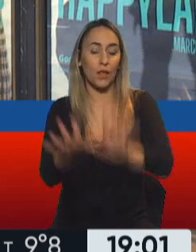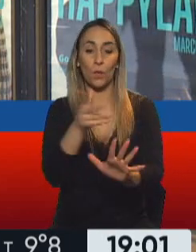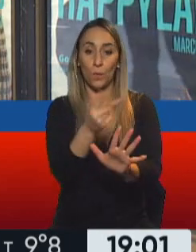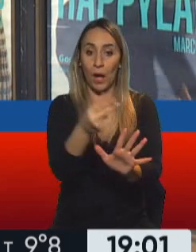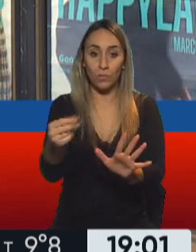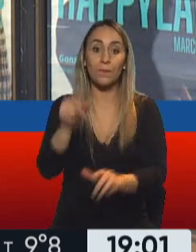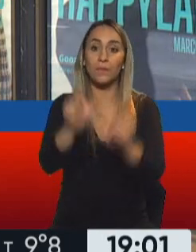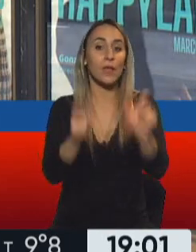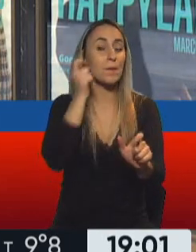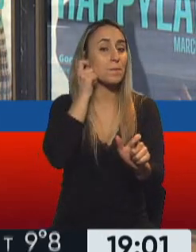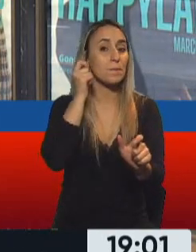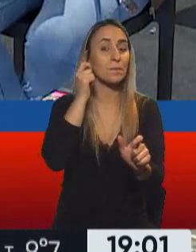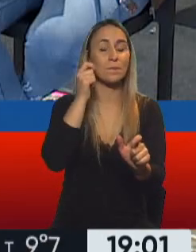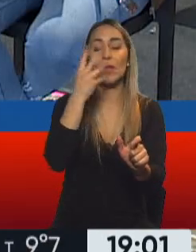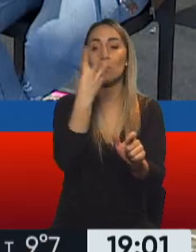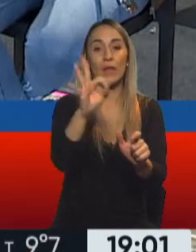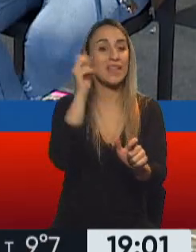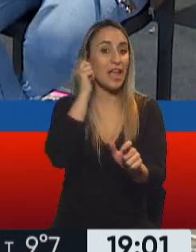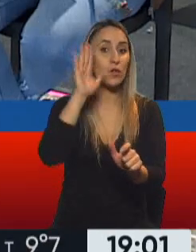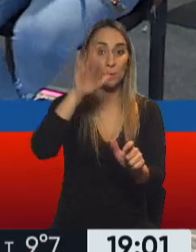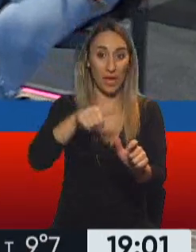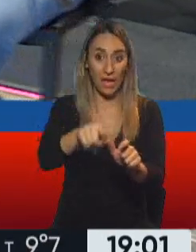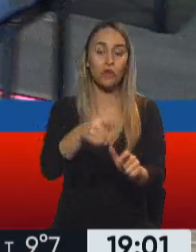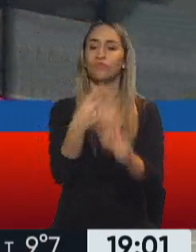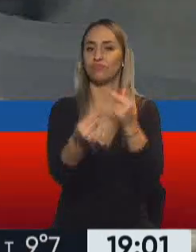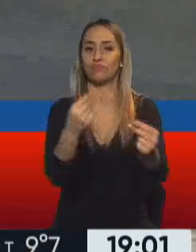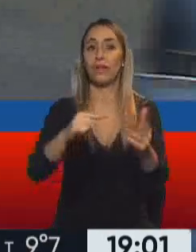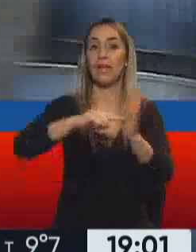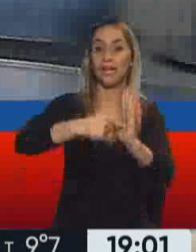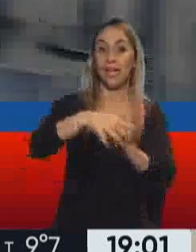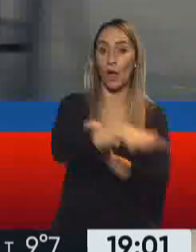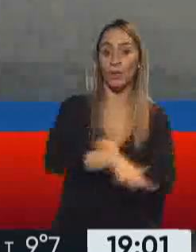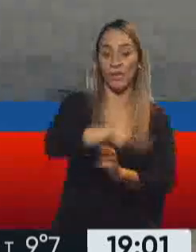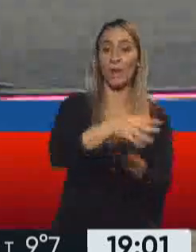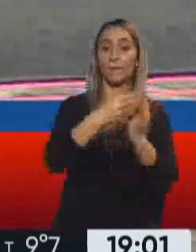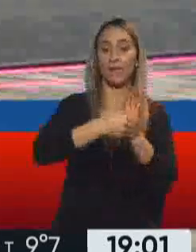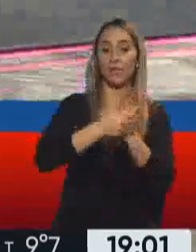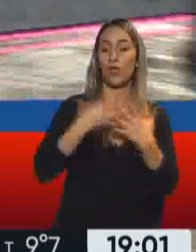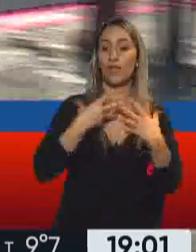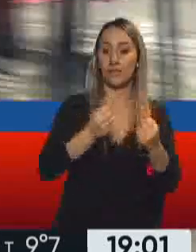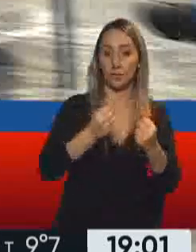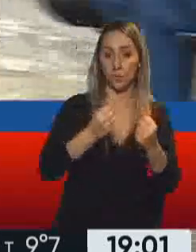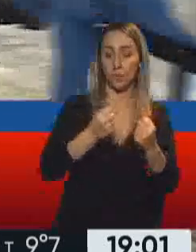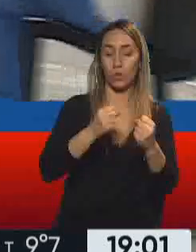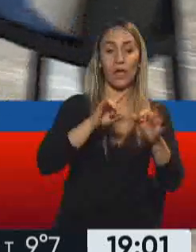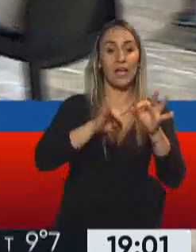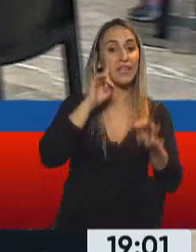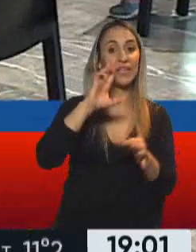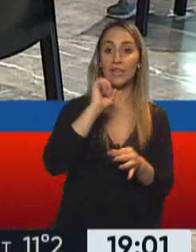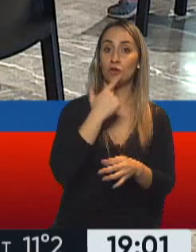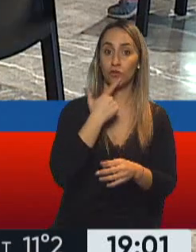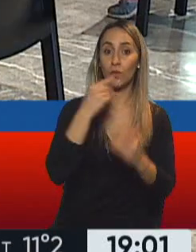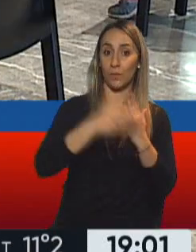los menores de 40 años en la ciudad de buenos aires- el ministro de salud porteño fernet fernán kilos